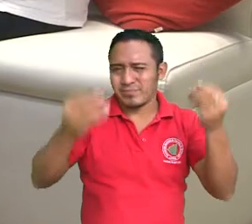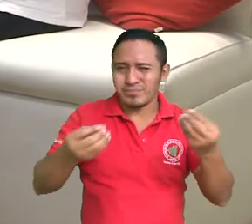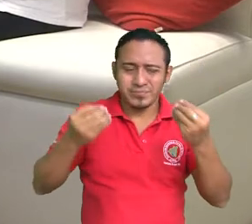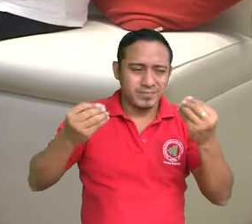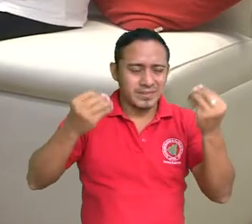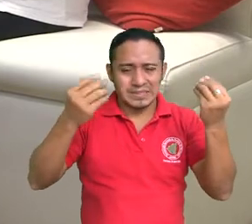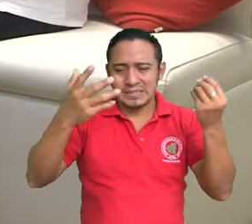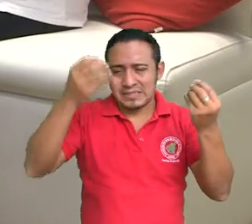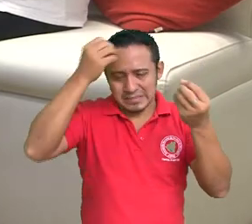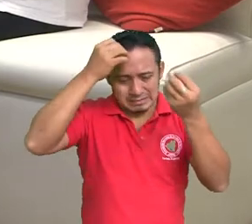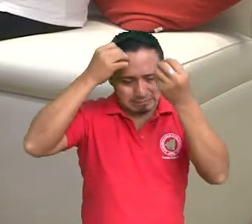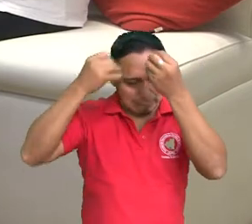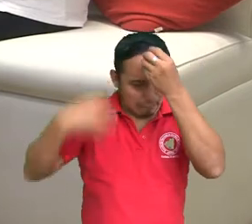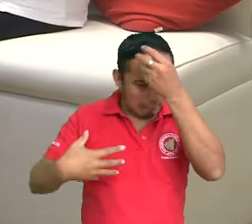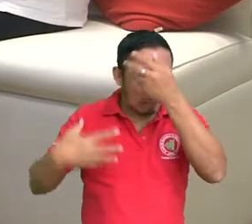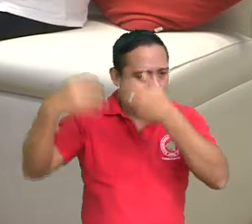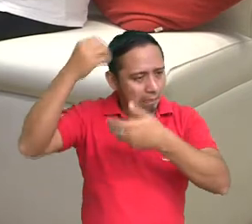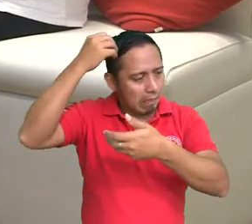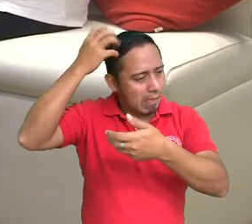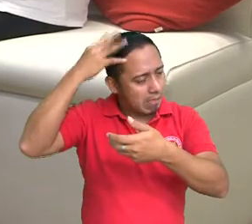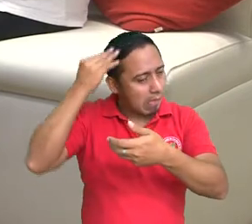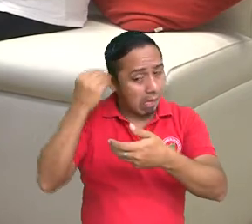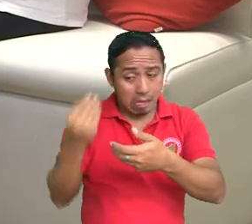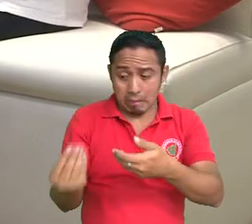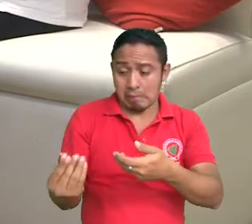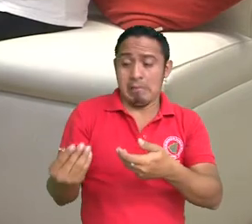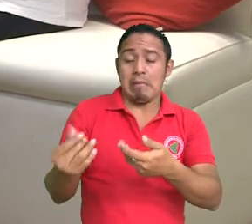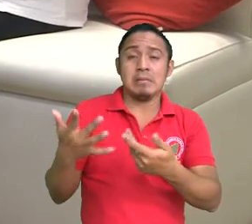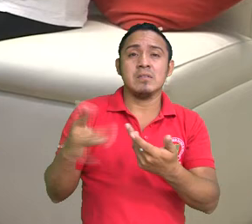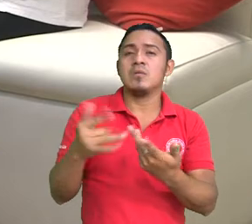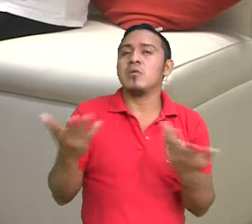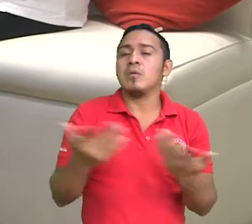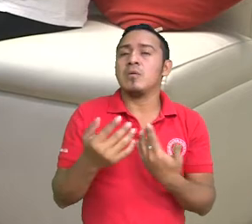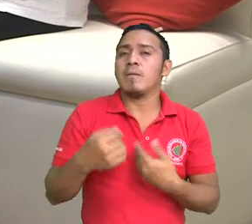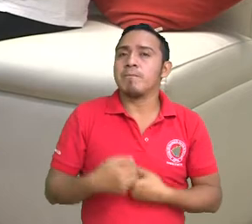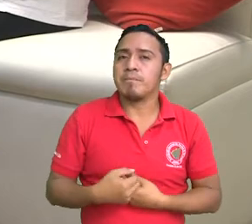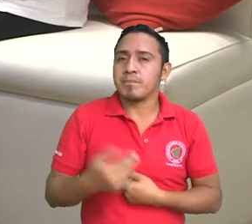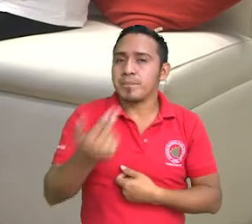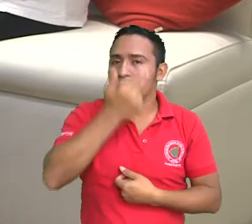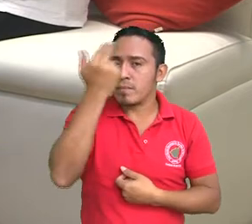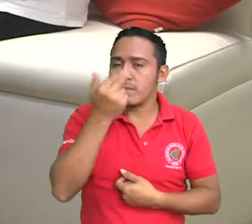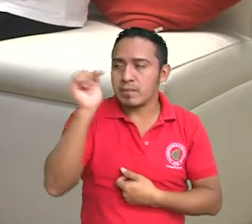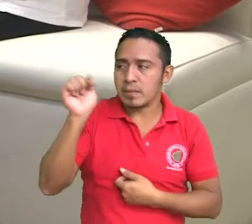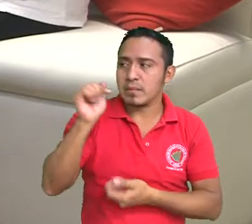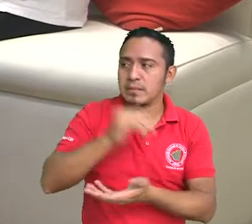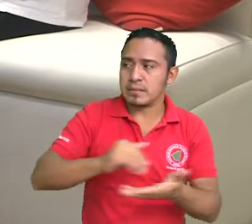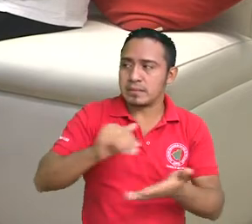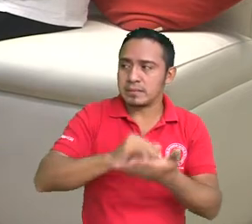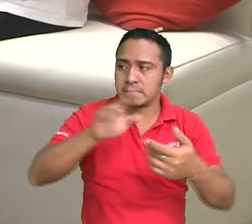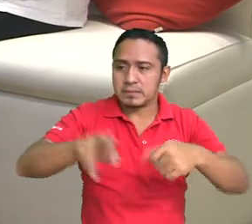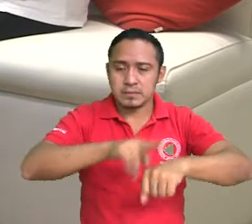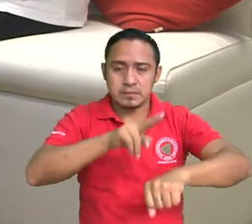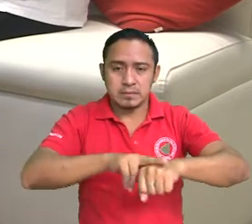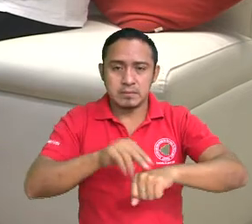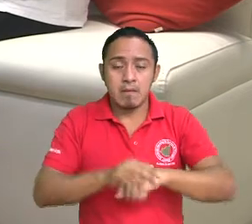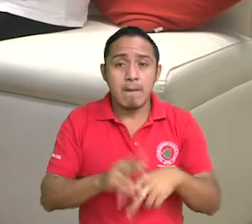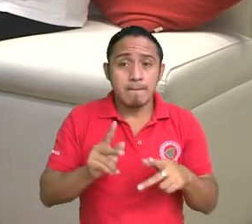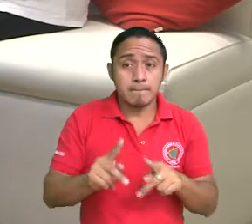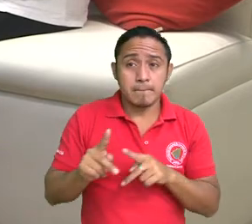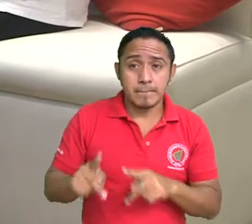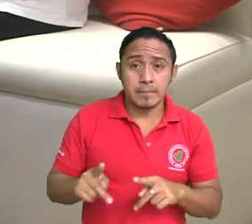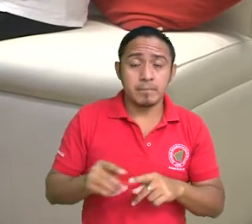causa alopecia. ¿Qué tan frecuente es en la consulta que usted realiza, doctora, en el Centro Nacional de Dermatología de